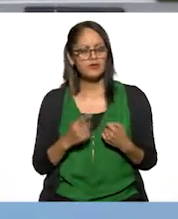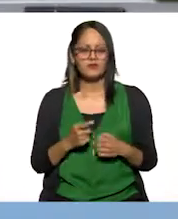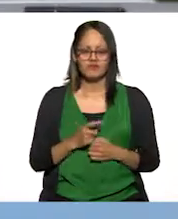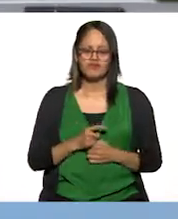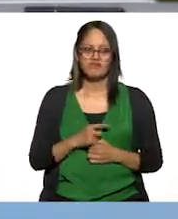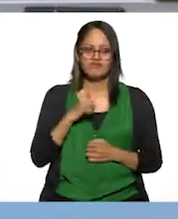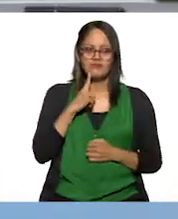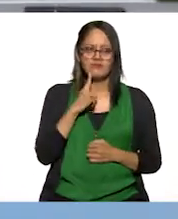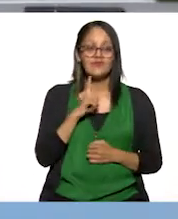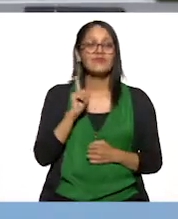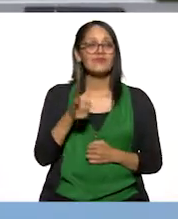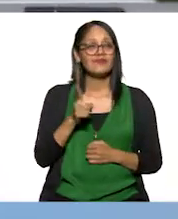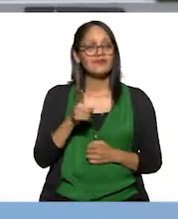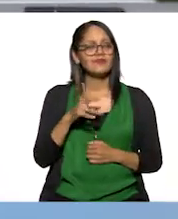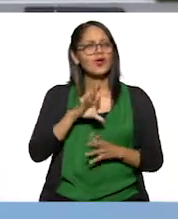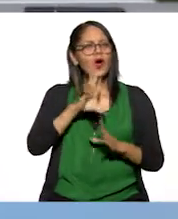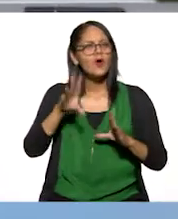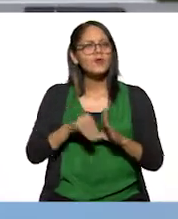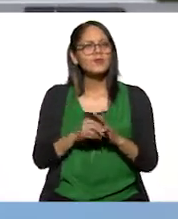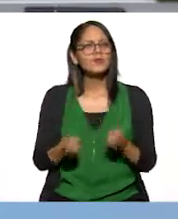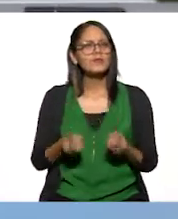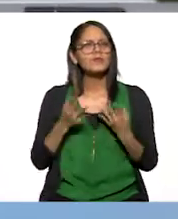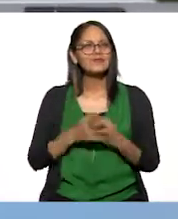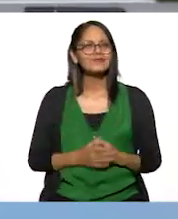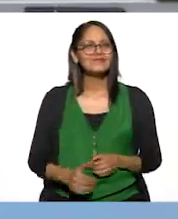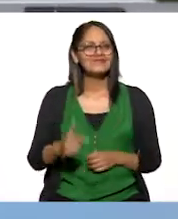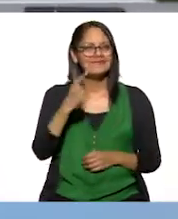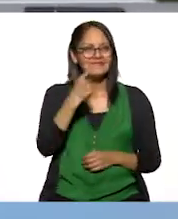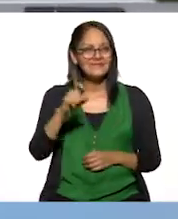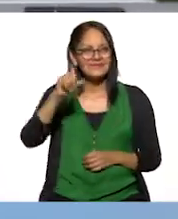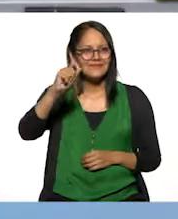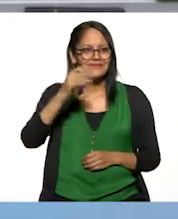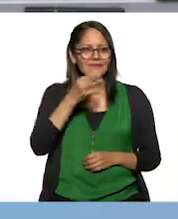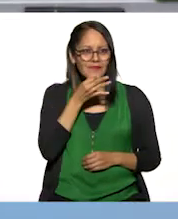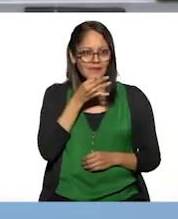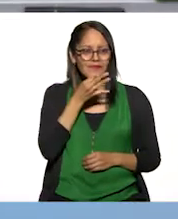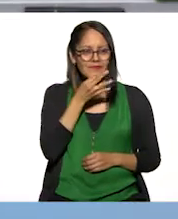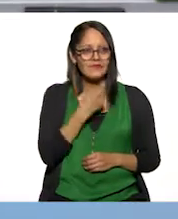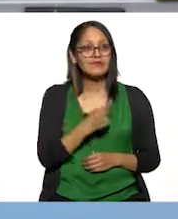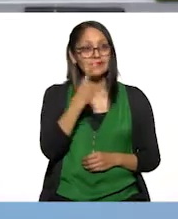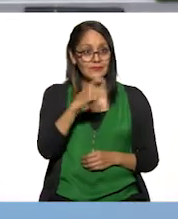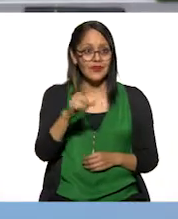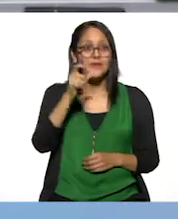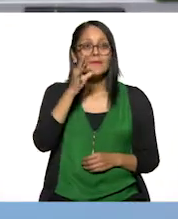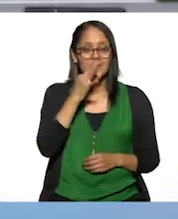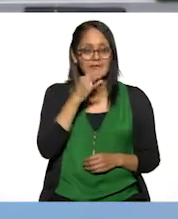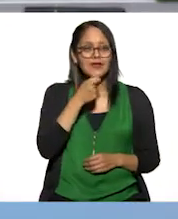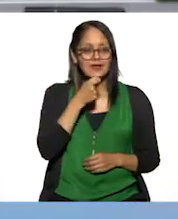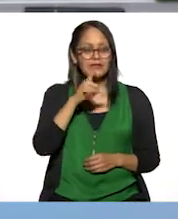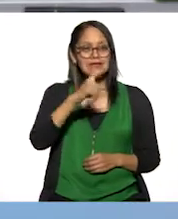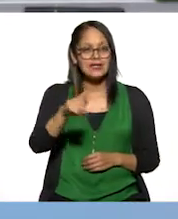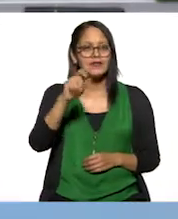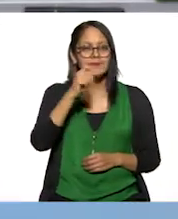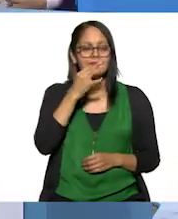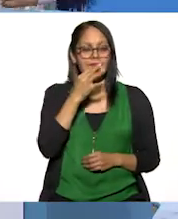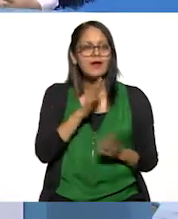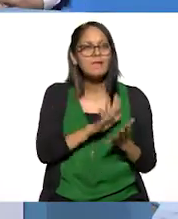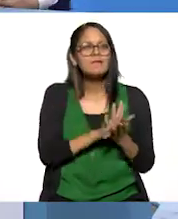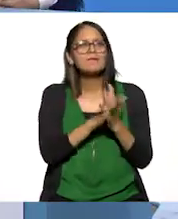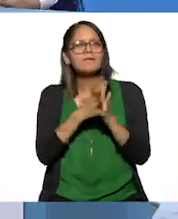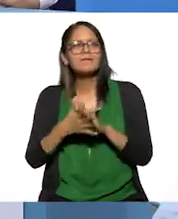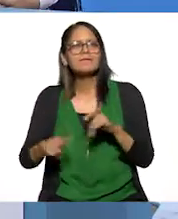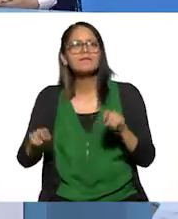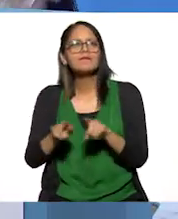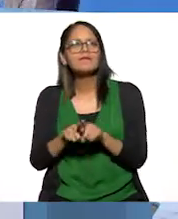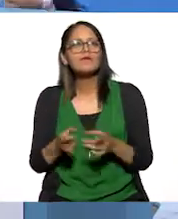una... Tenemos un total de 120 minutos, ¿sí? 120 minutos, que sería lo mismo que...